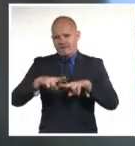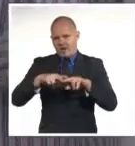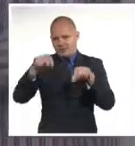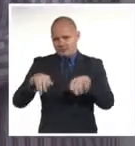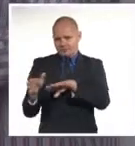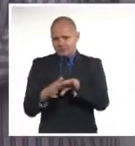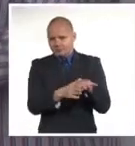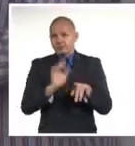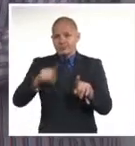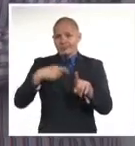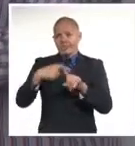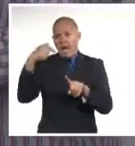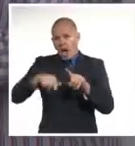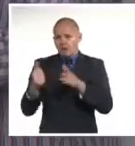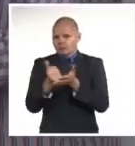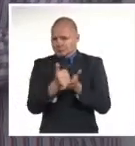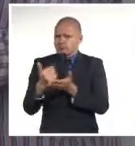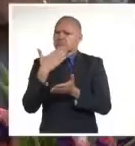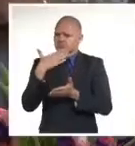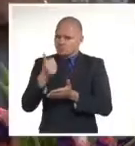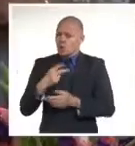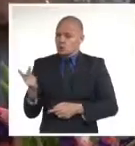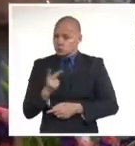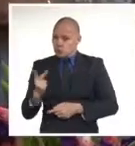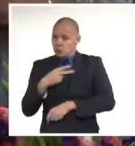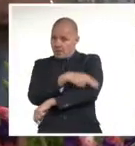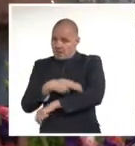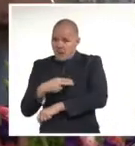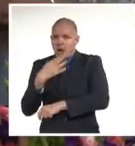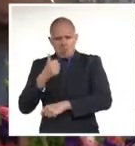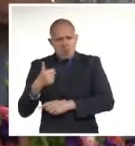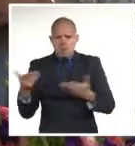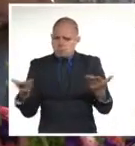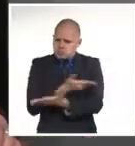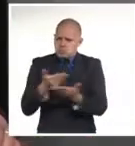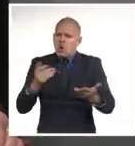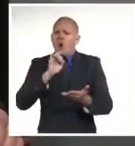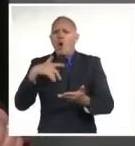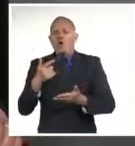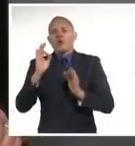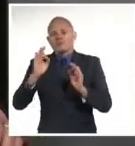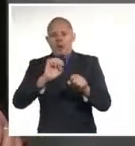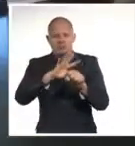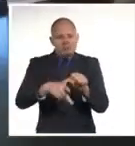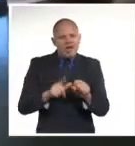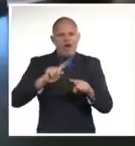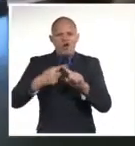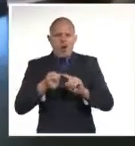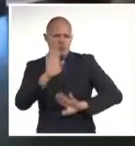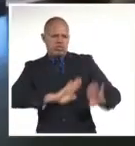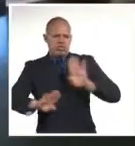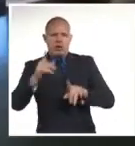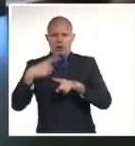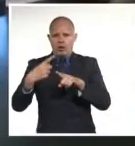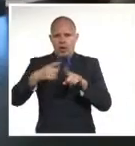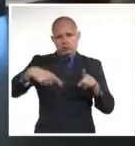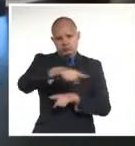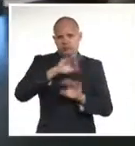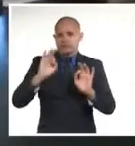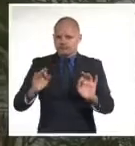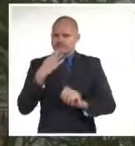manera, resaltaron la colaboración desarrollada entre ambas naciones para el enfrentamiento a la pandemia de COVID-19 como ejemplo de cooperación